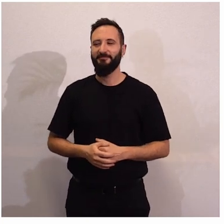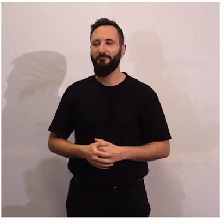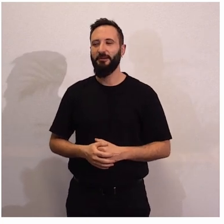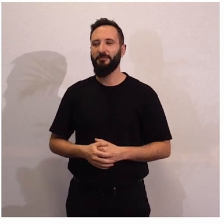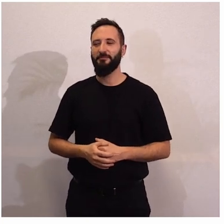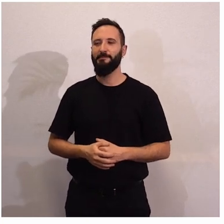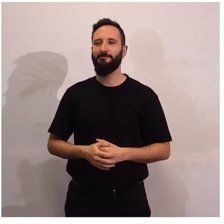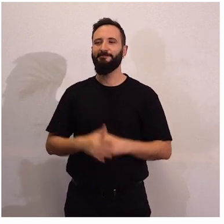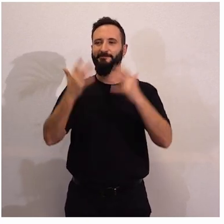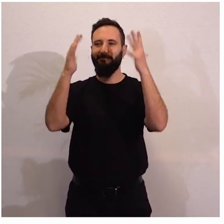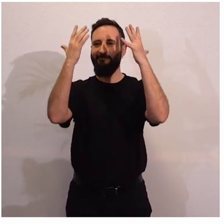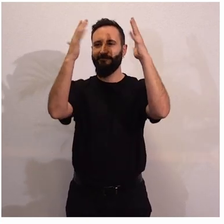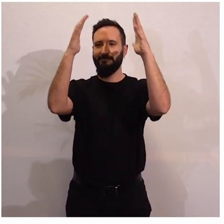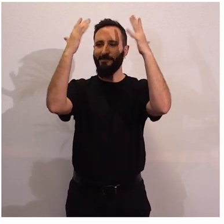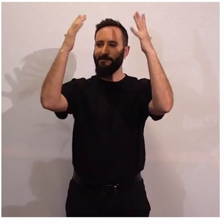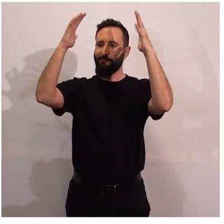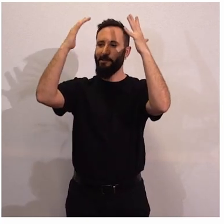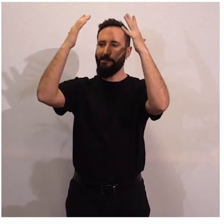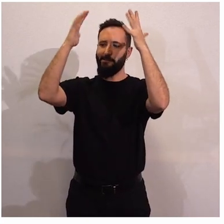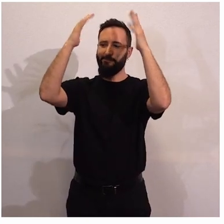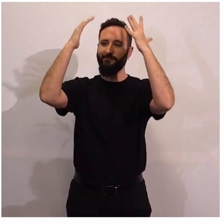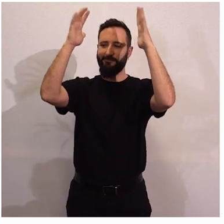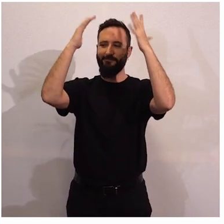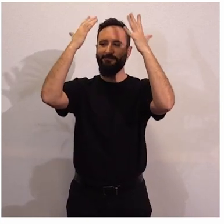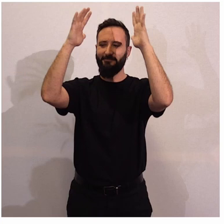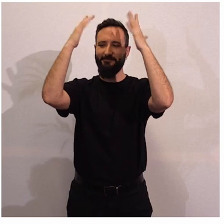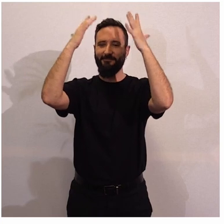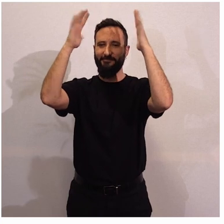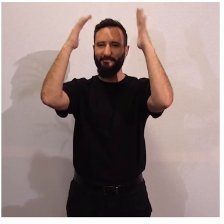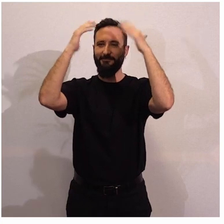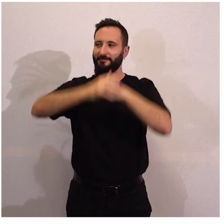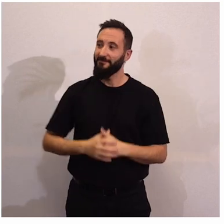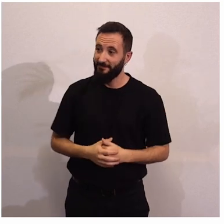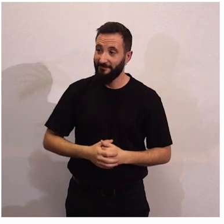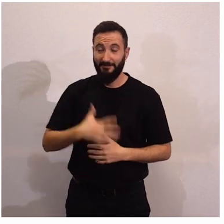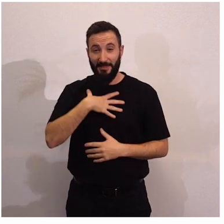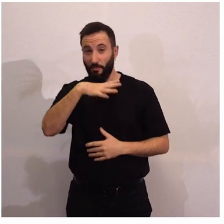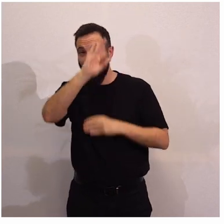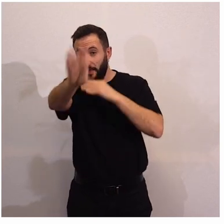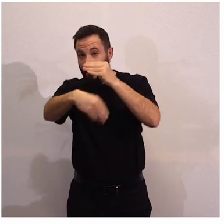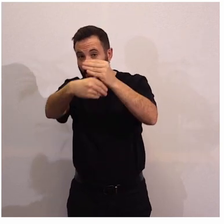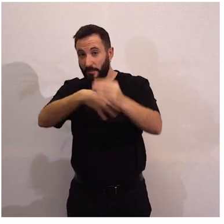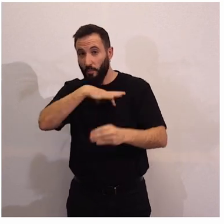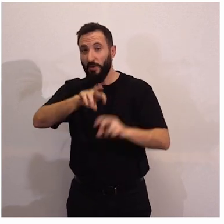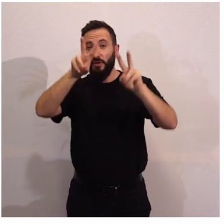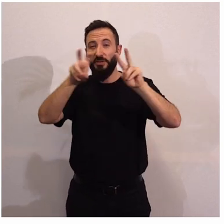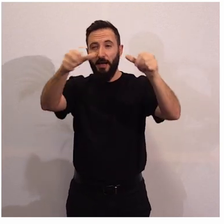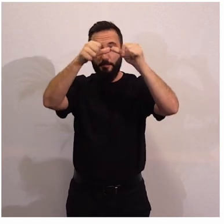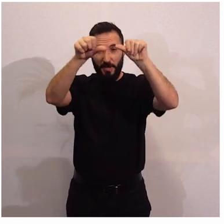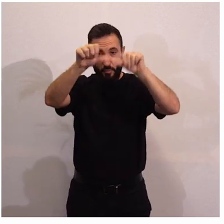Ay, se me cae todo. Es maravillosa. Yo, ¿puedo decir una cosita sobre los